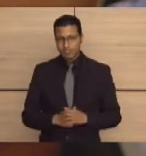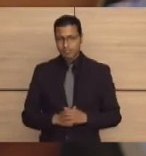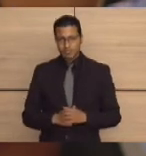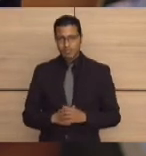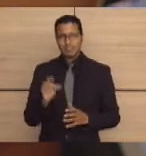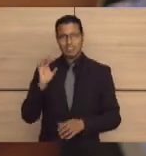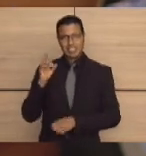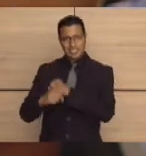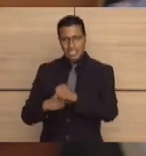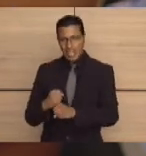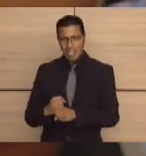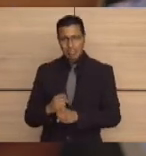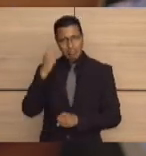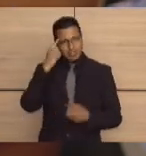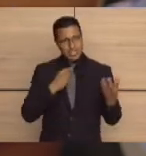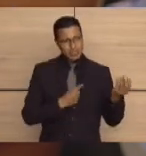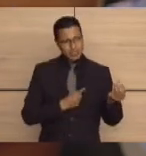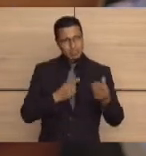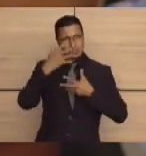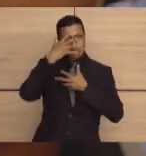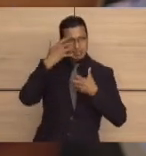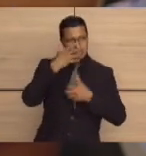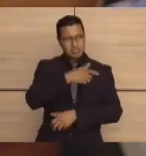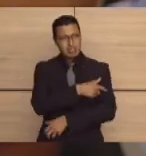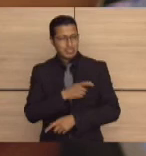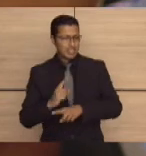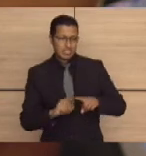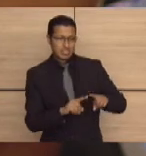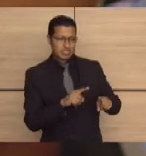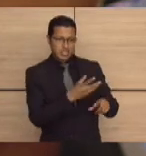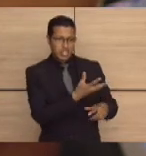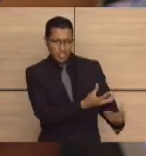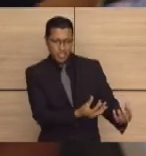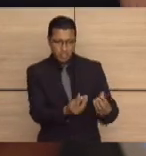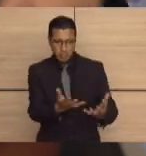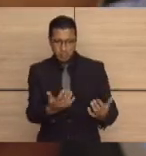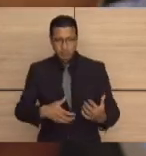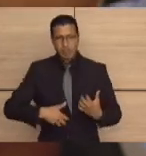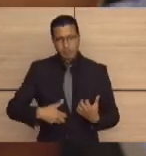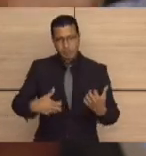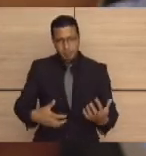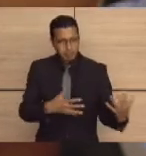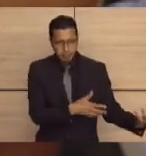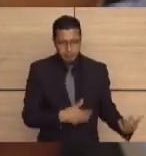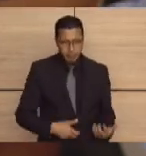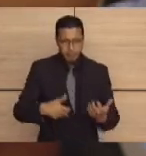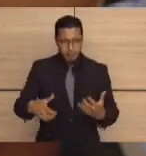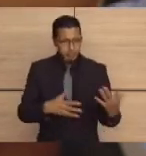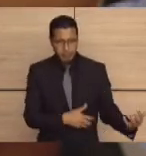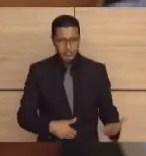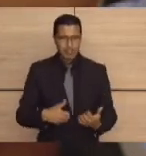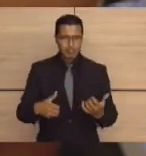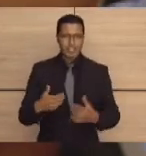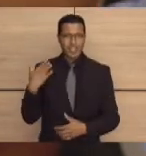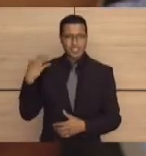15 años hay que desmovilizar un ejército, ¿no? Y primero los guerrilleros liberales de los años